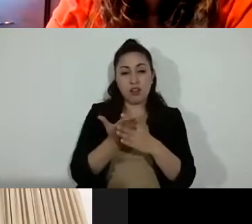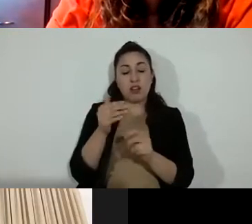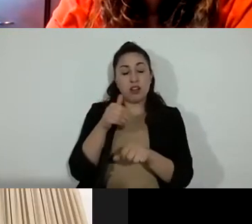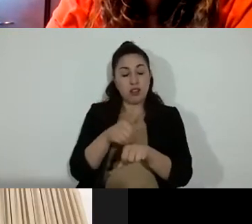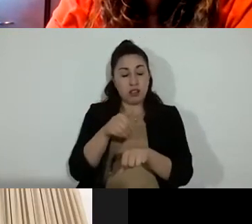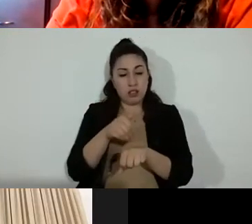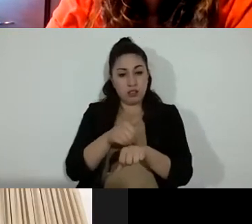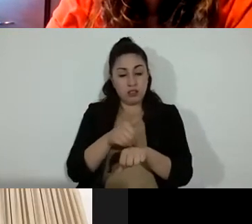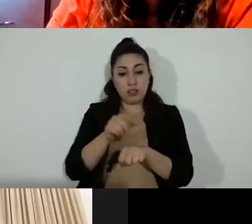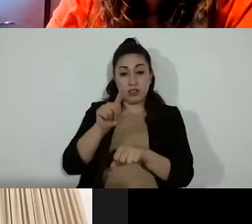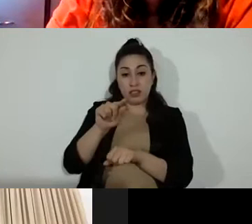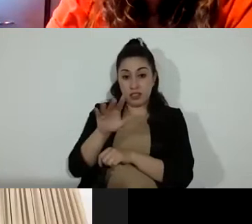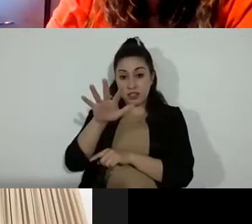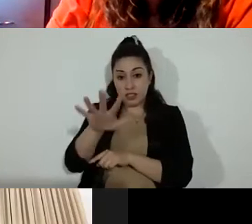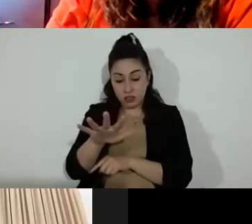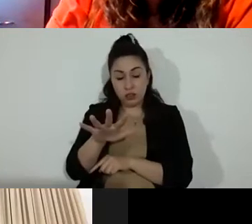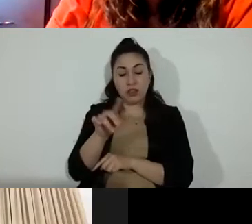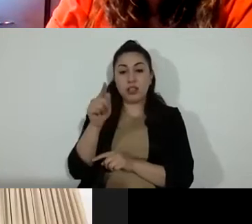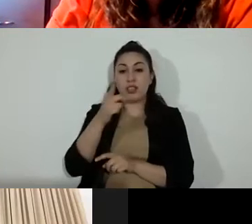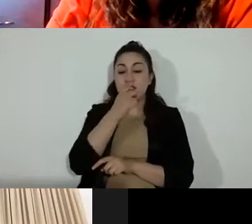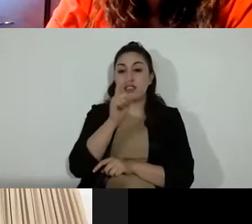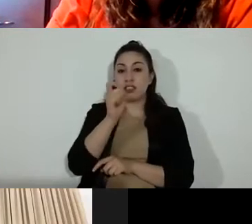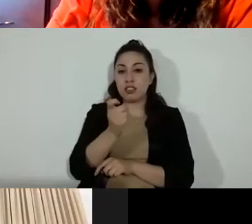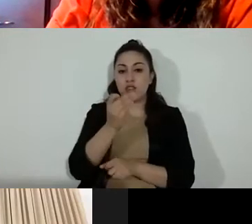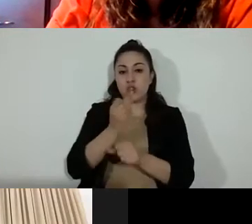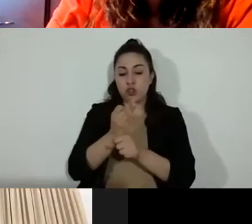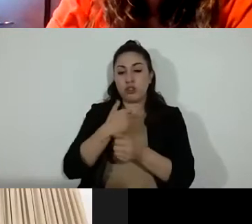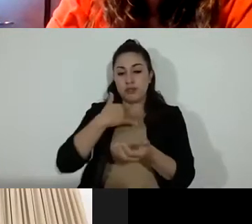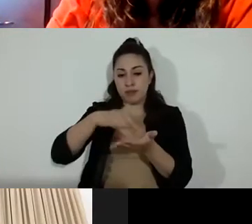75ª, 75, señala, y me permito leer a la letra,